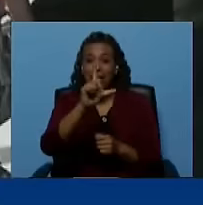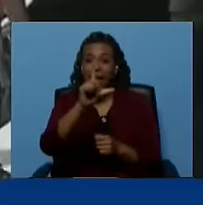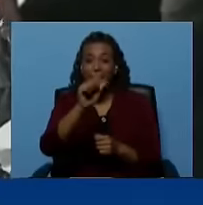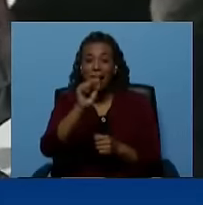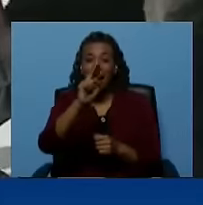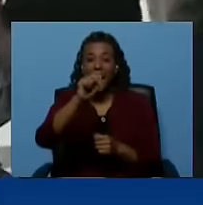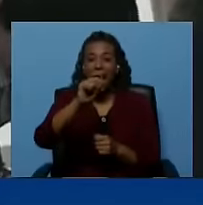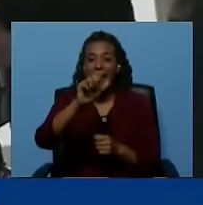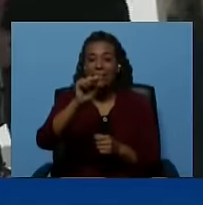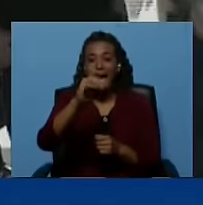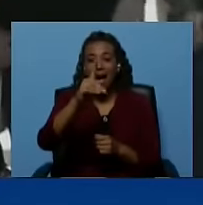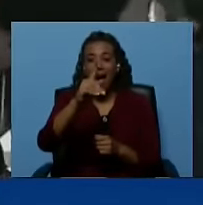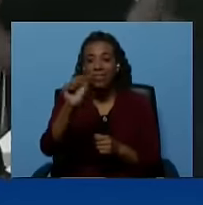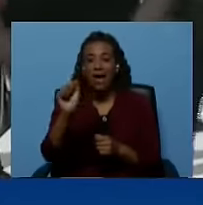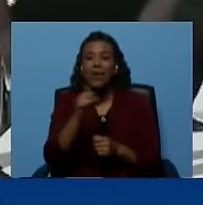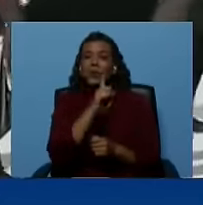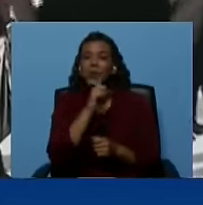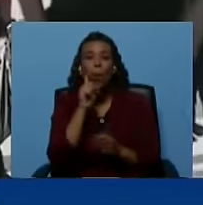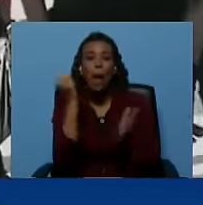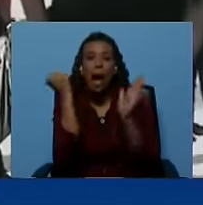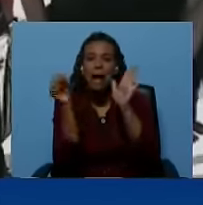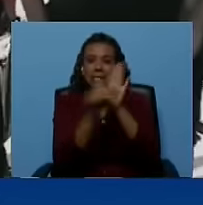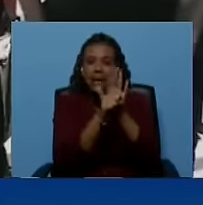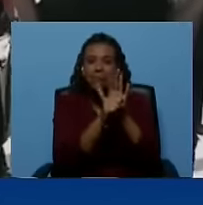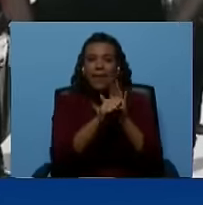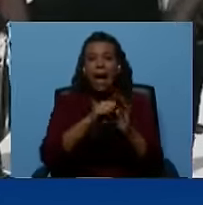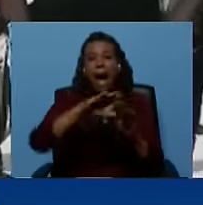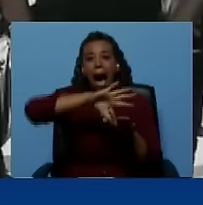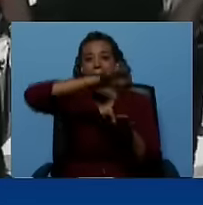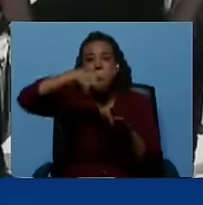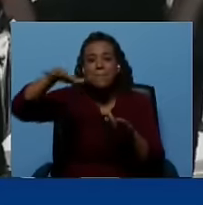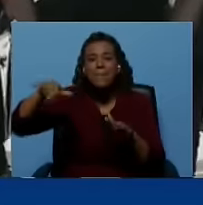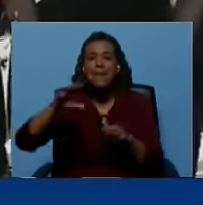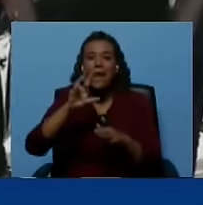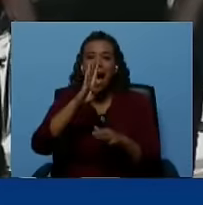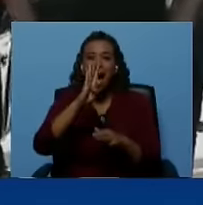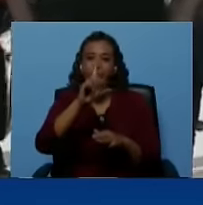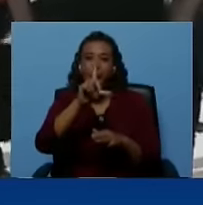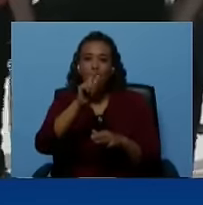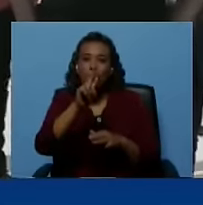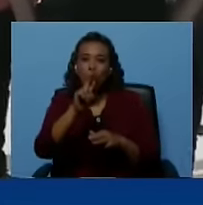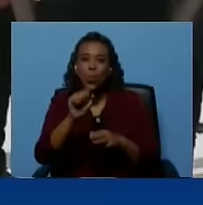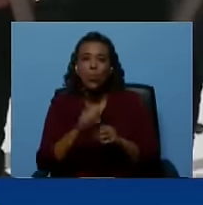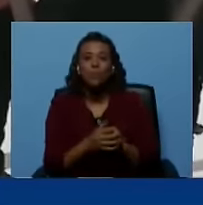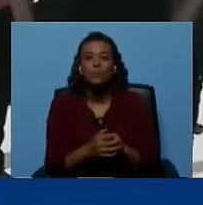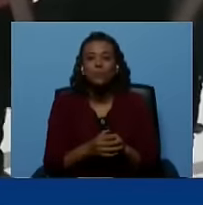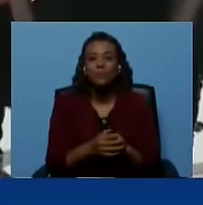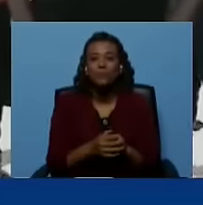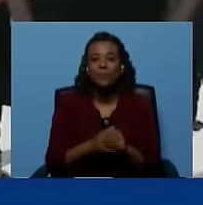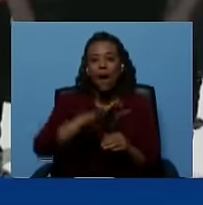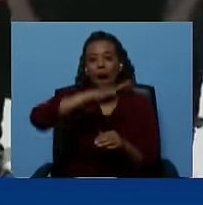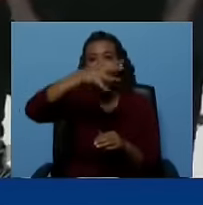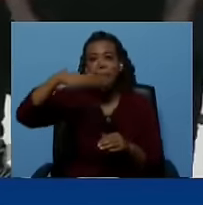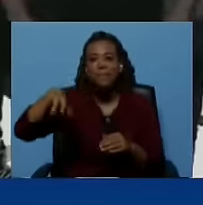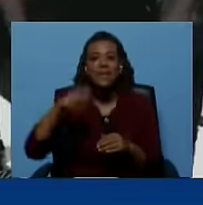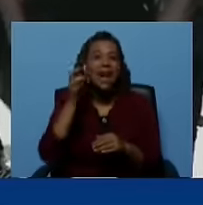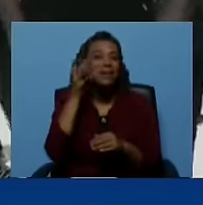llama el el café lo llaman Avila Blue sea en inglés avil